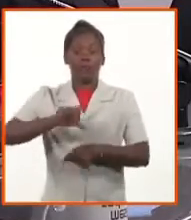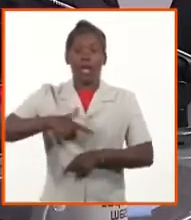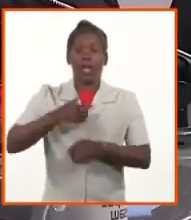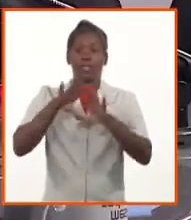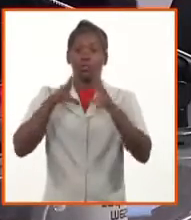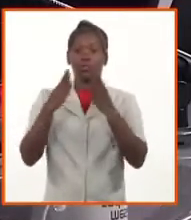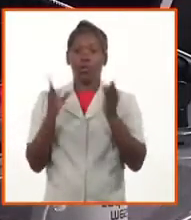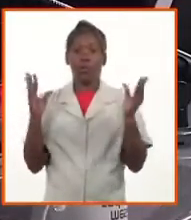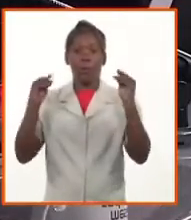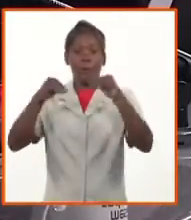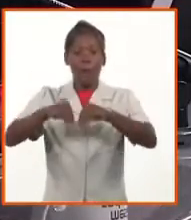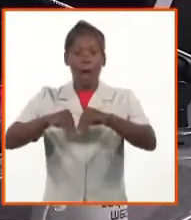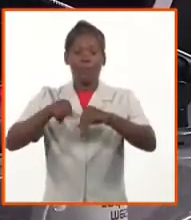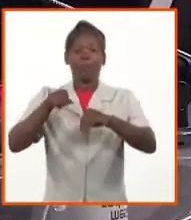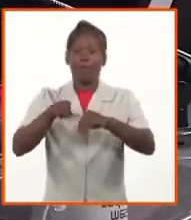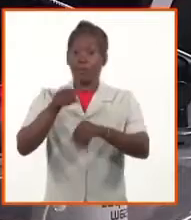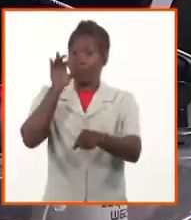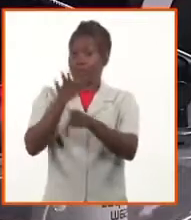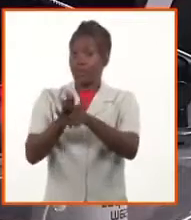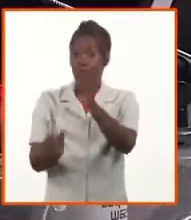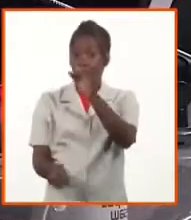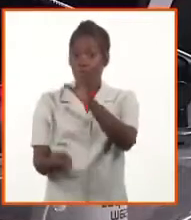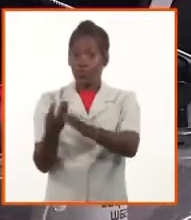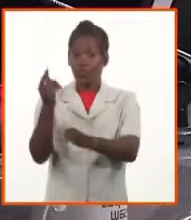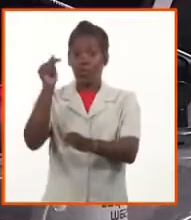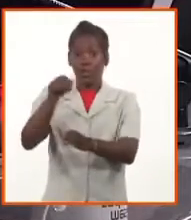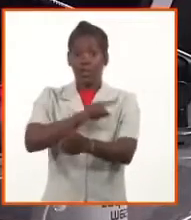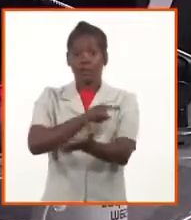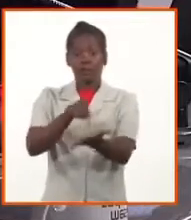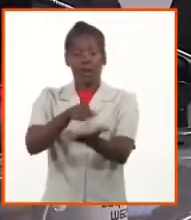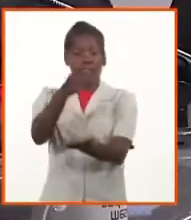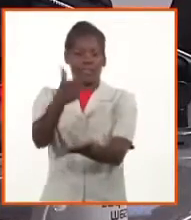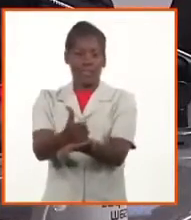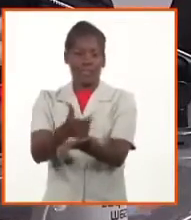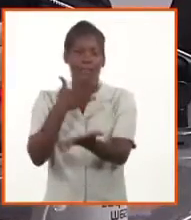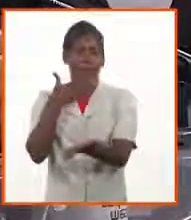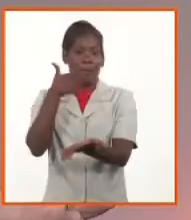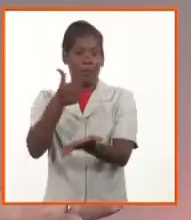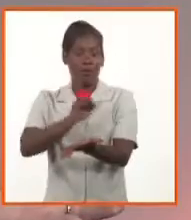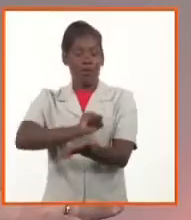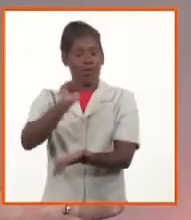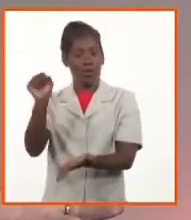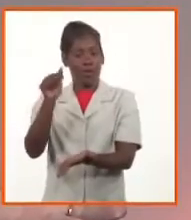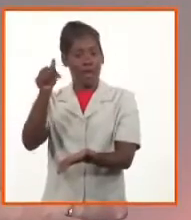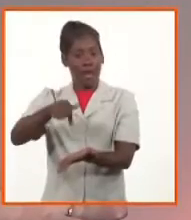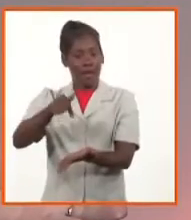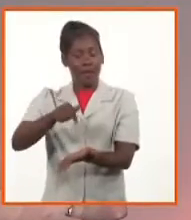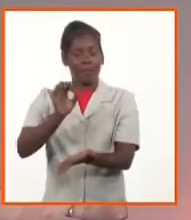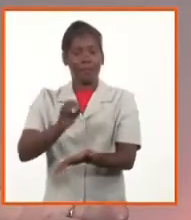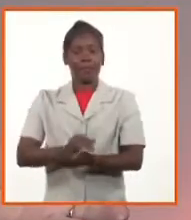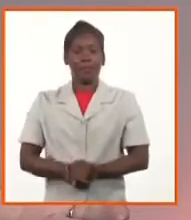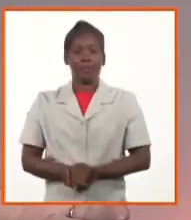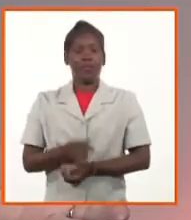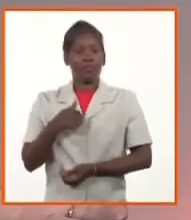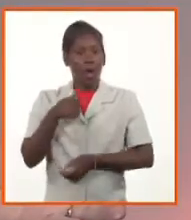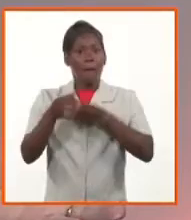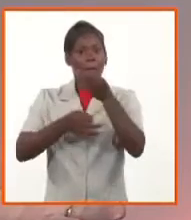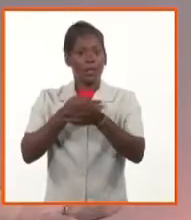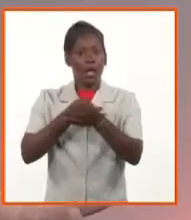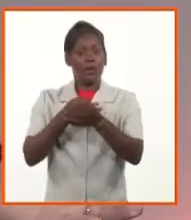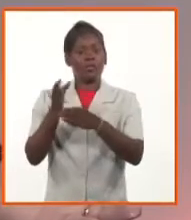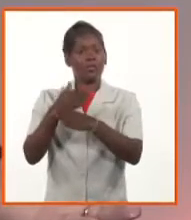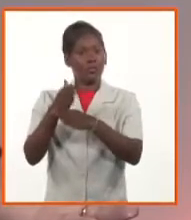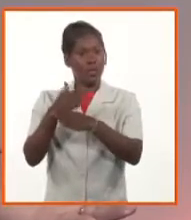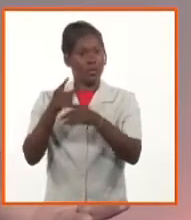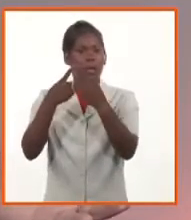ese fue el nacimiento del pabellón, y el motivo que hoy es la sede de la Asociación Hermanos ahí. Así mismo es. Yo mencioné incluso sobre todo de otras provincias, pero aquí en La Habana el movimiento